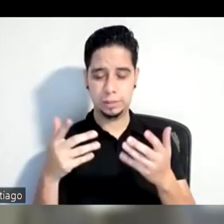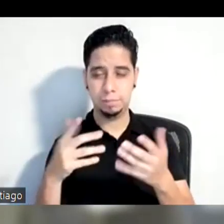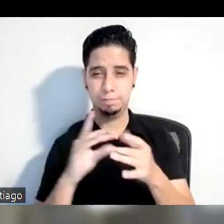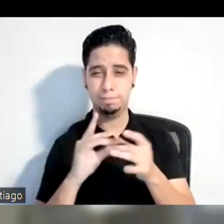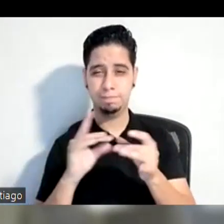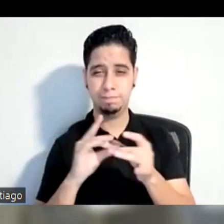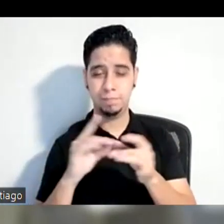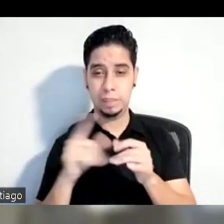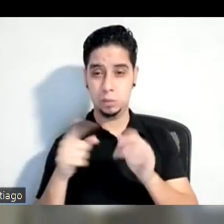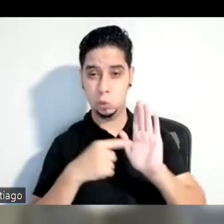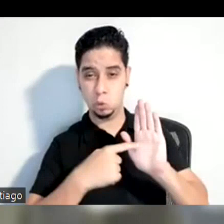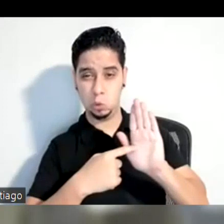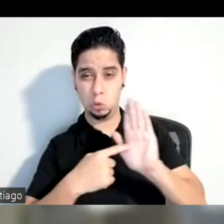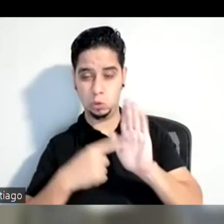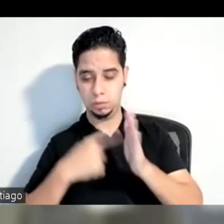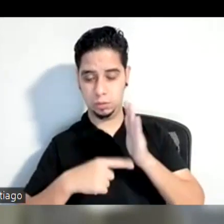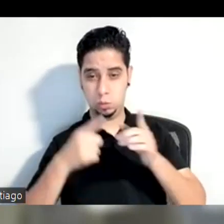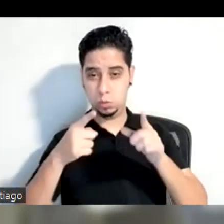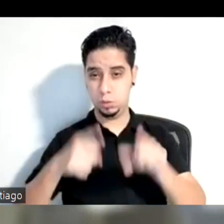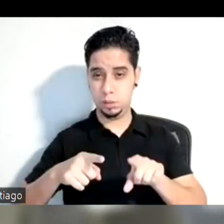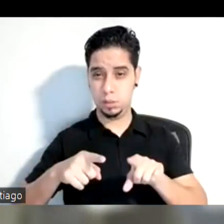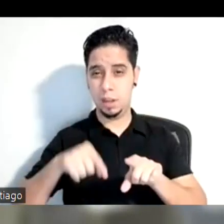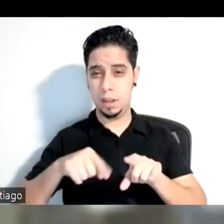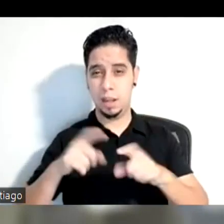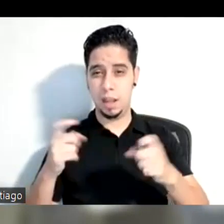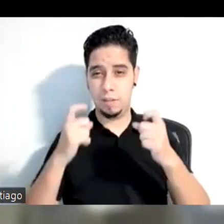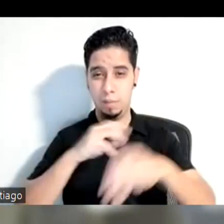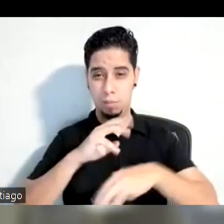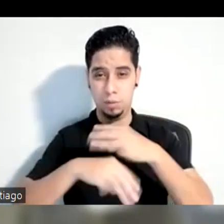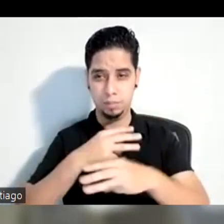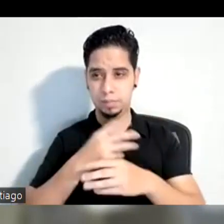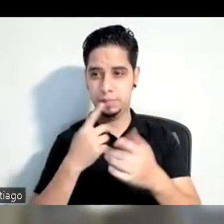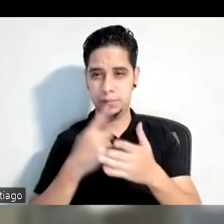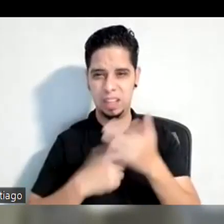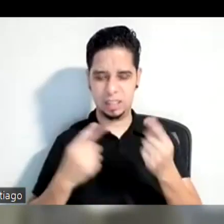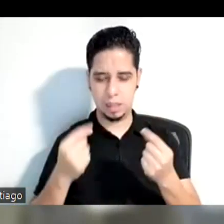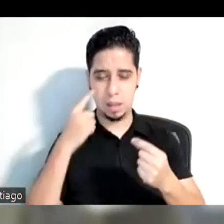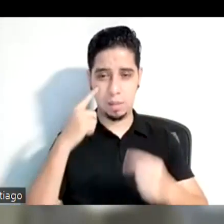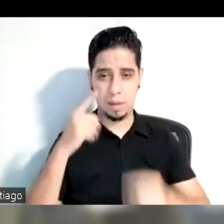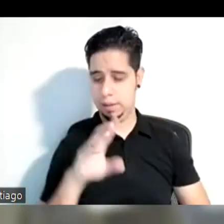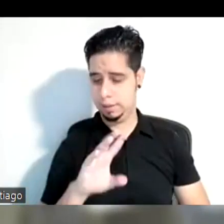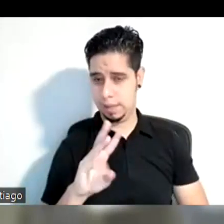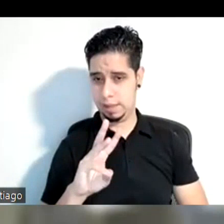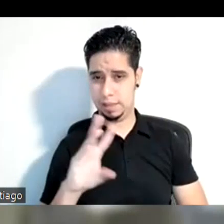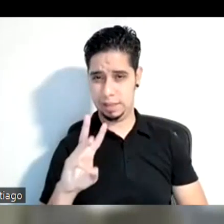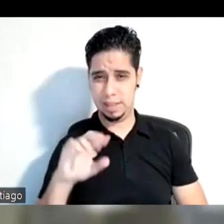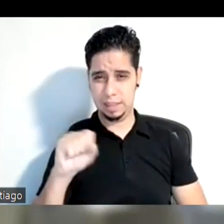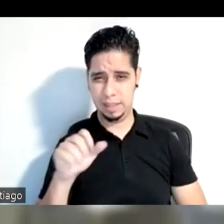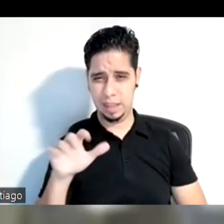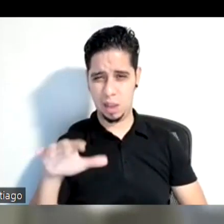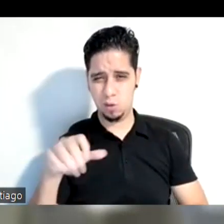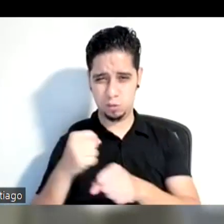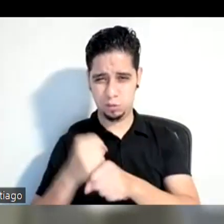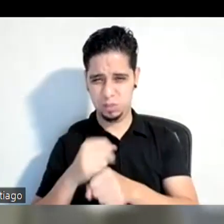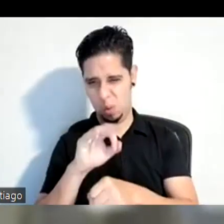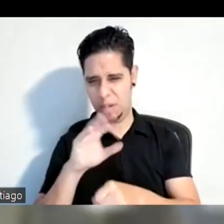esas exhibiciones que habían en la Feria Mundial, más o menos para la del 66 ya, había estos